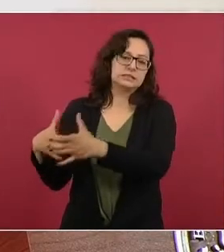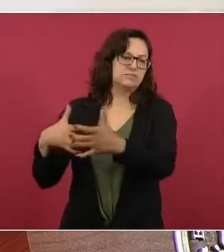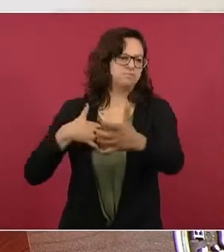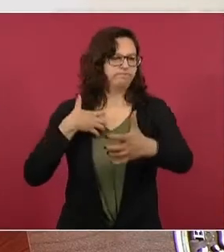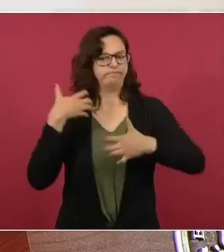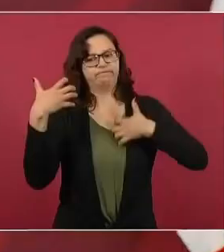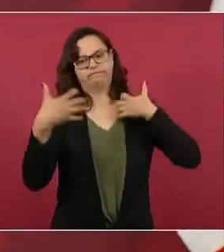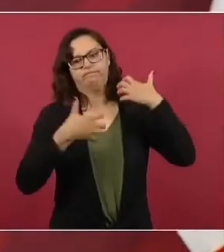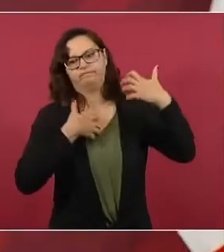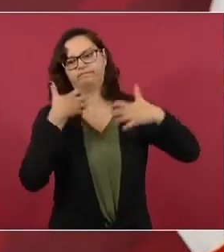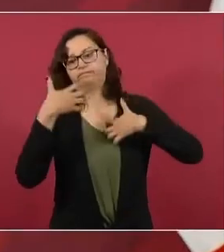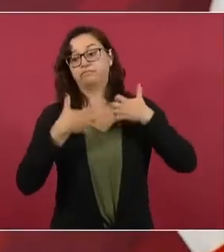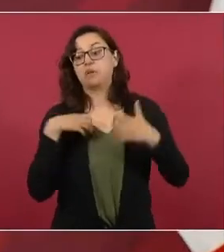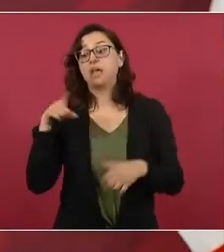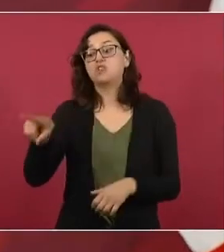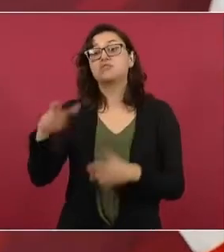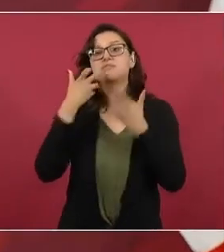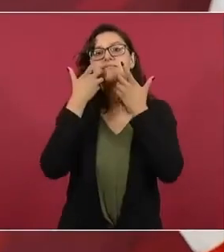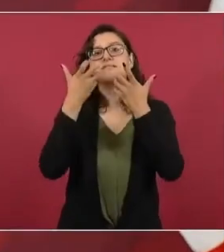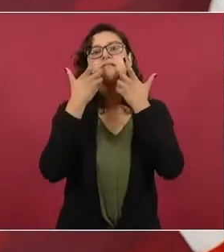los aspirantes a fifís,